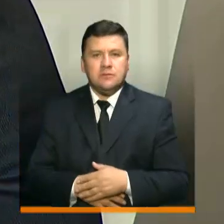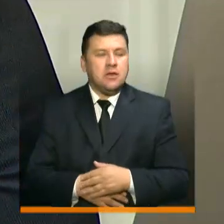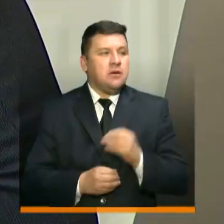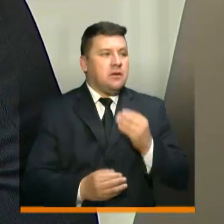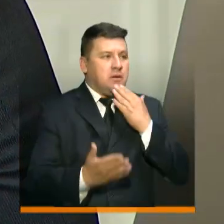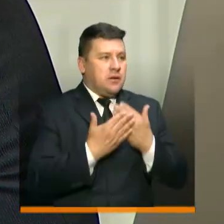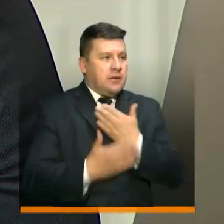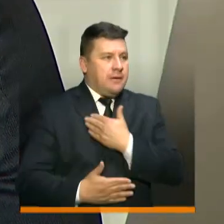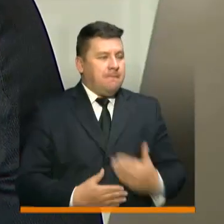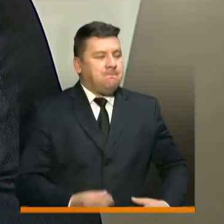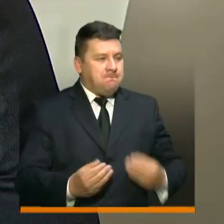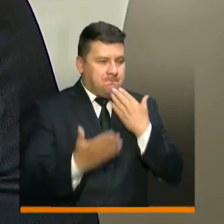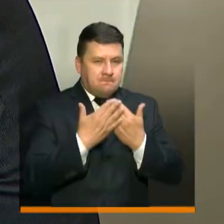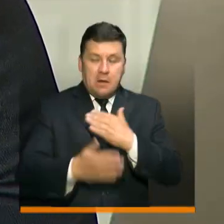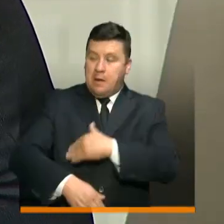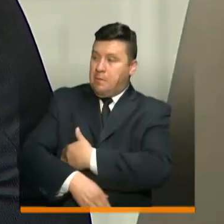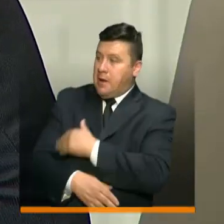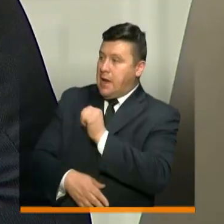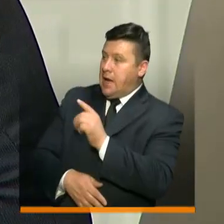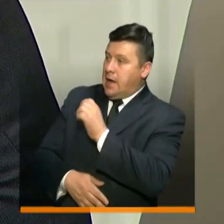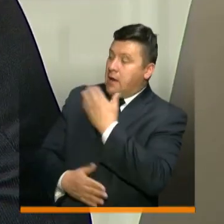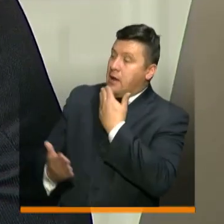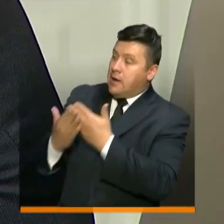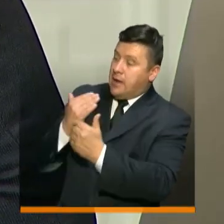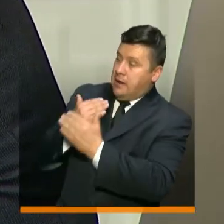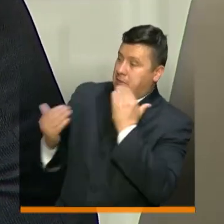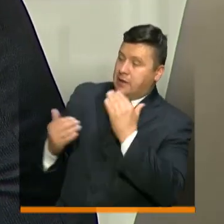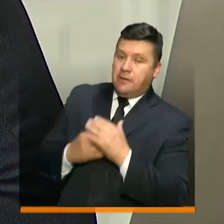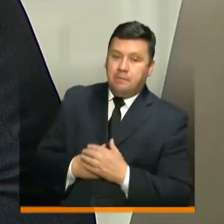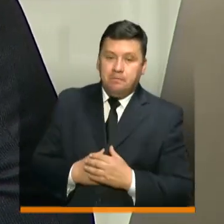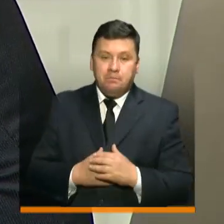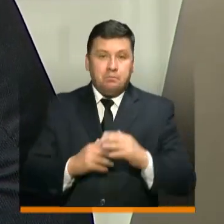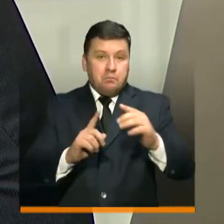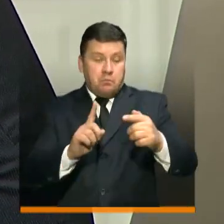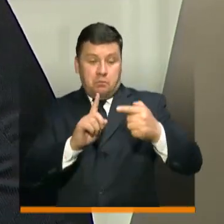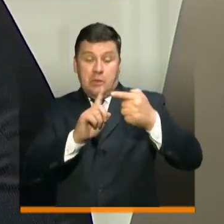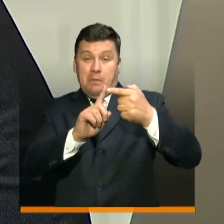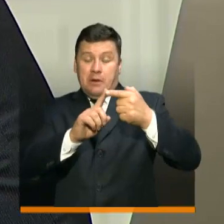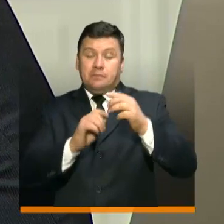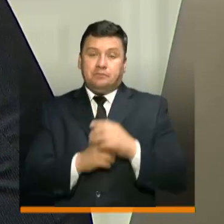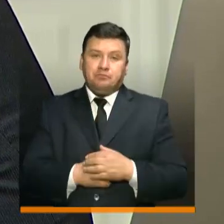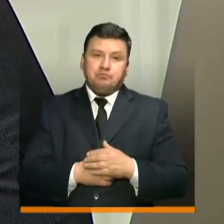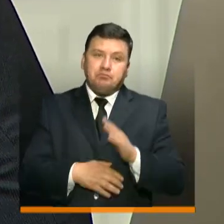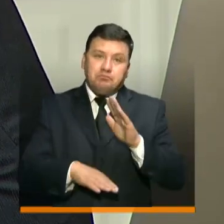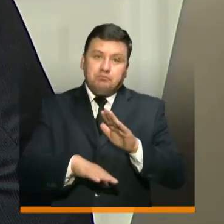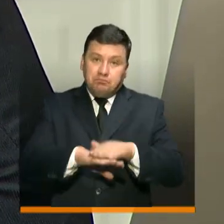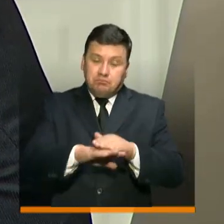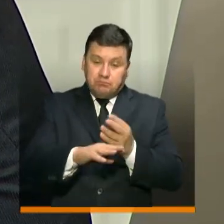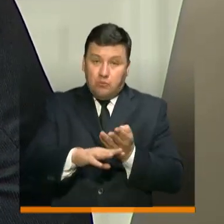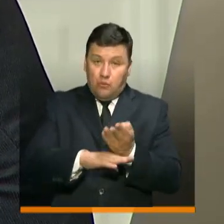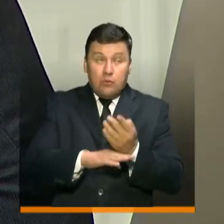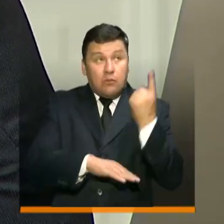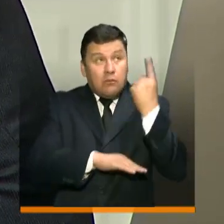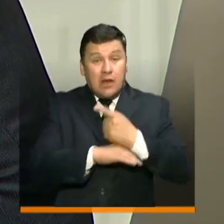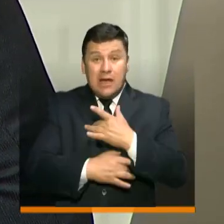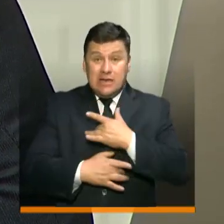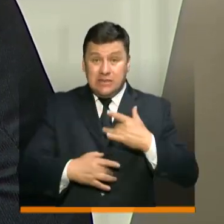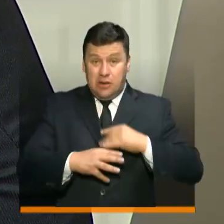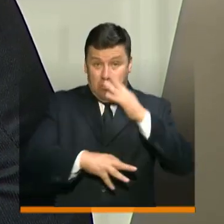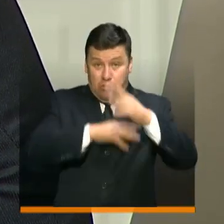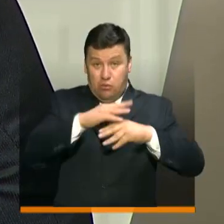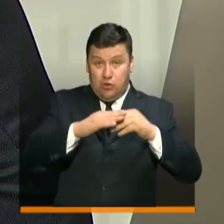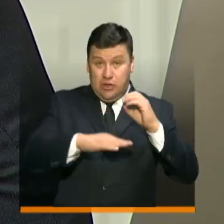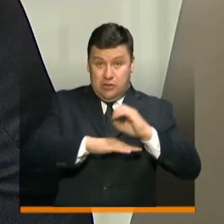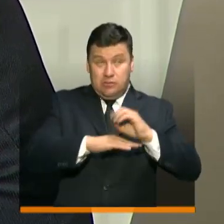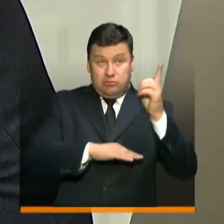Muchas gracias, señor presidente y ministra Ángela Orozco, por la invitación. En primer lugar, que la recomendación de la Organización Mundial de la Salud con respecto a